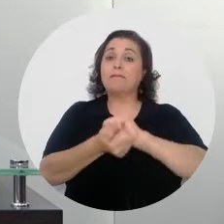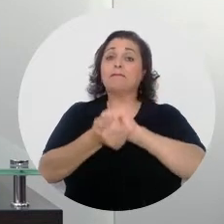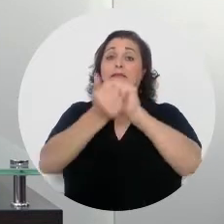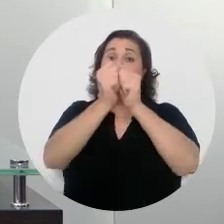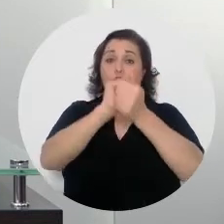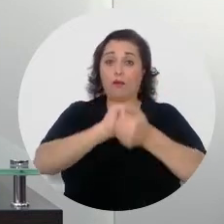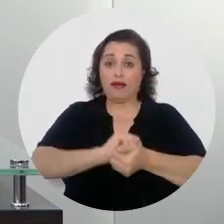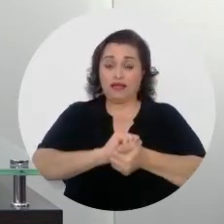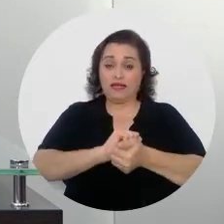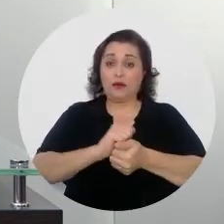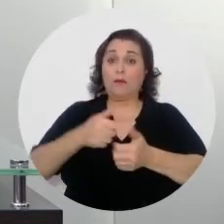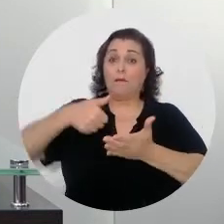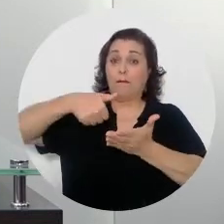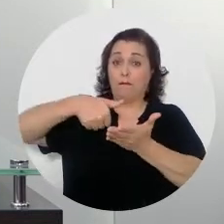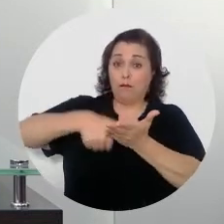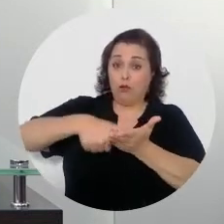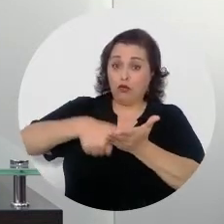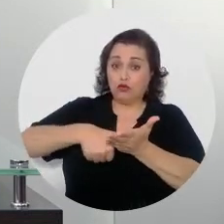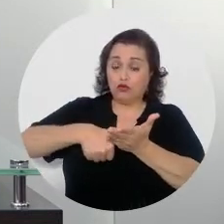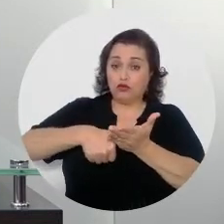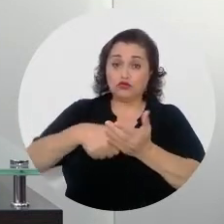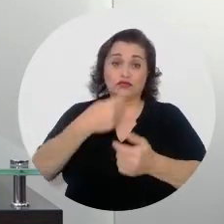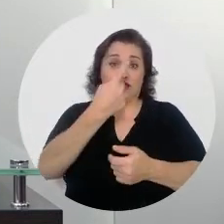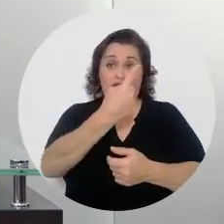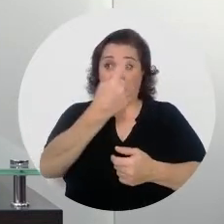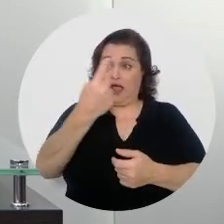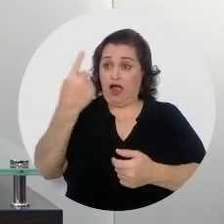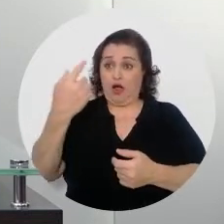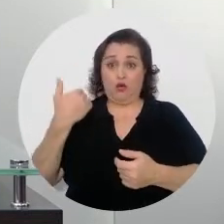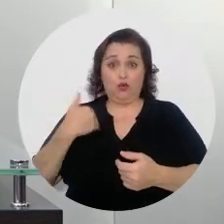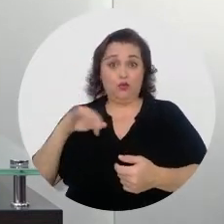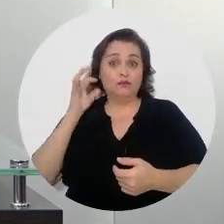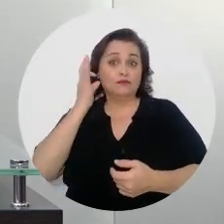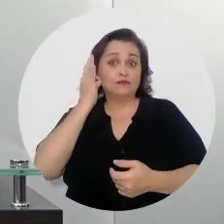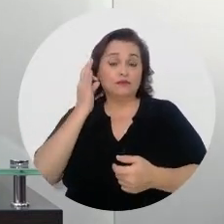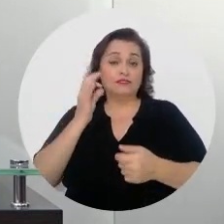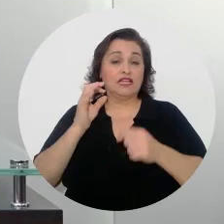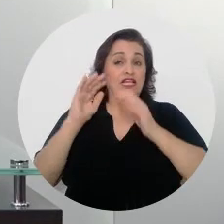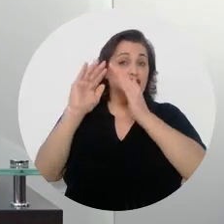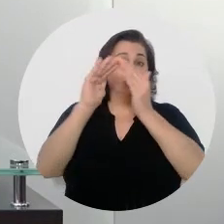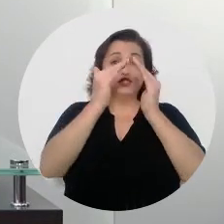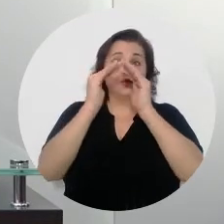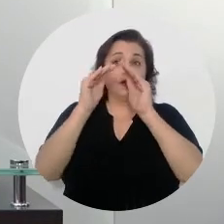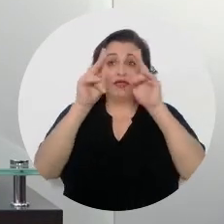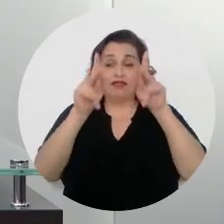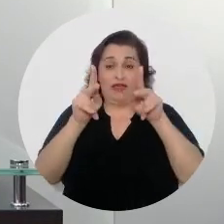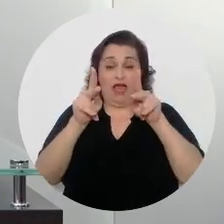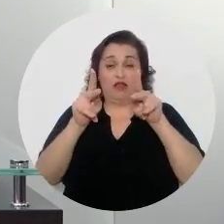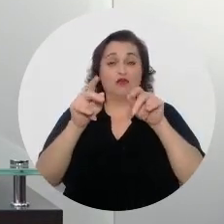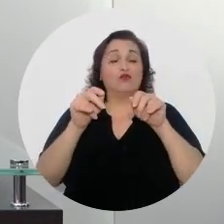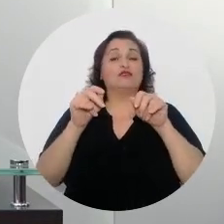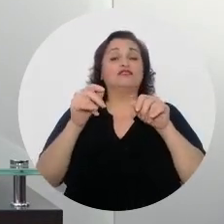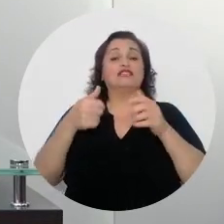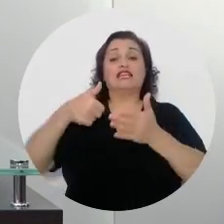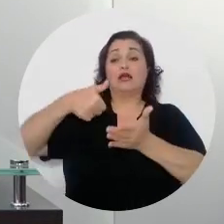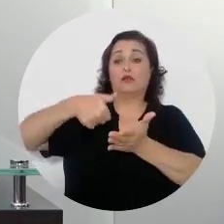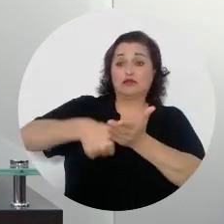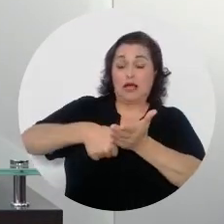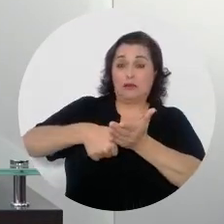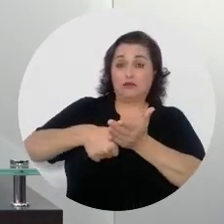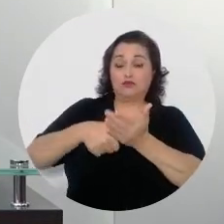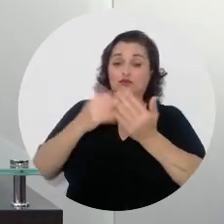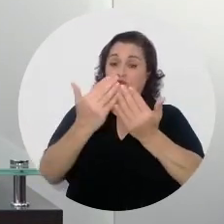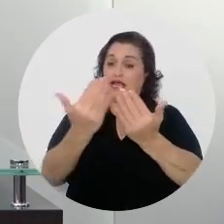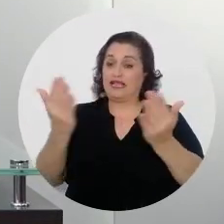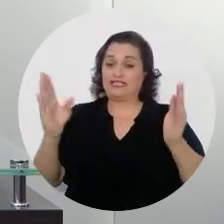para convertir los votos que cada uno de los ciudadanos depositamos en las urnas en